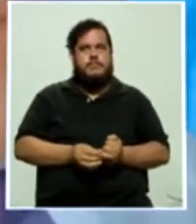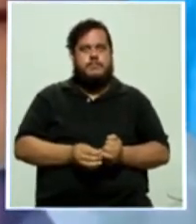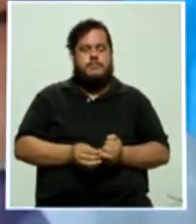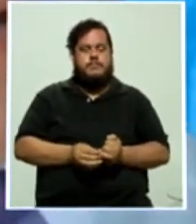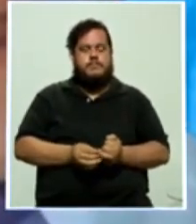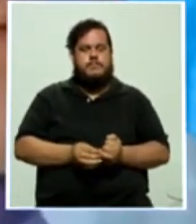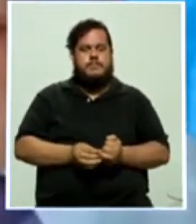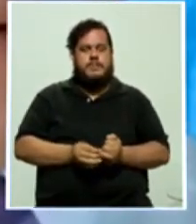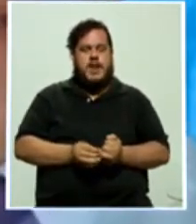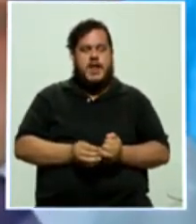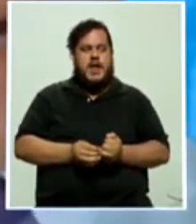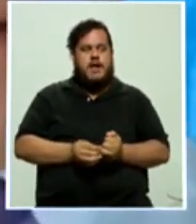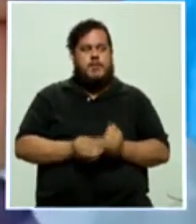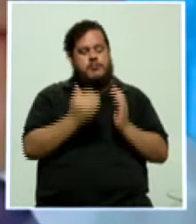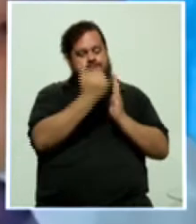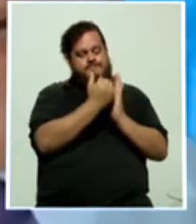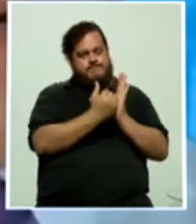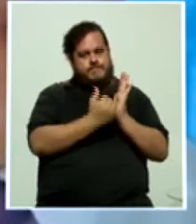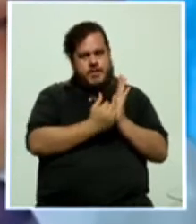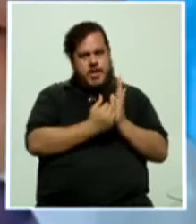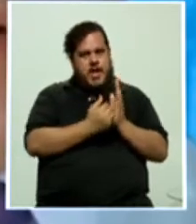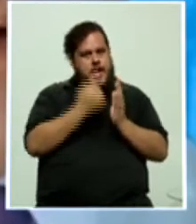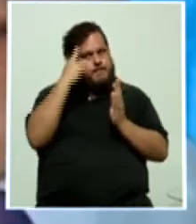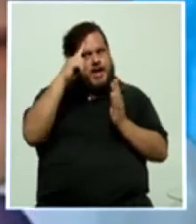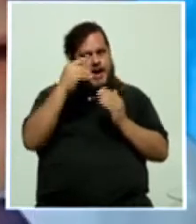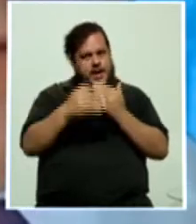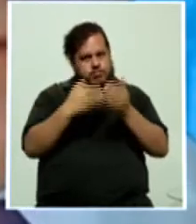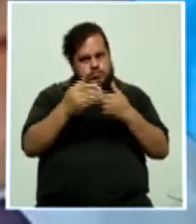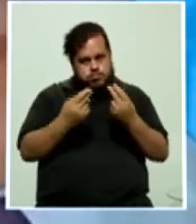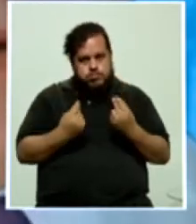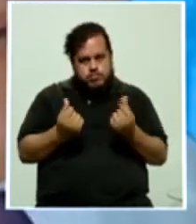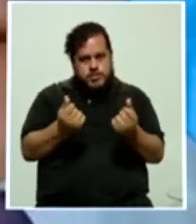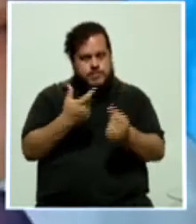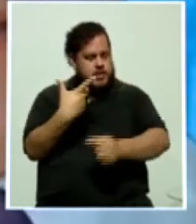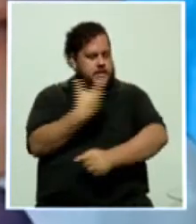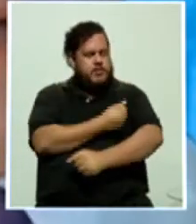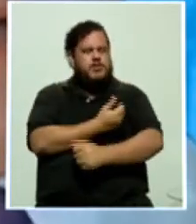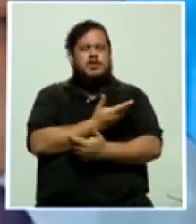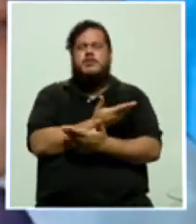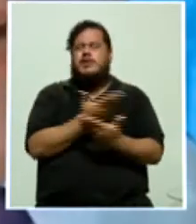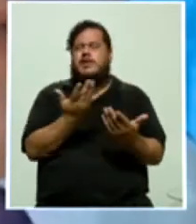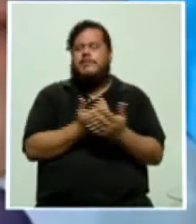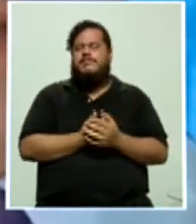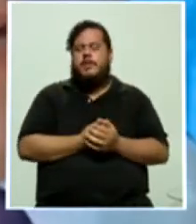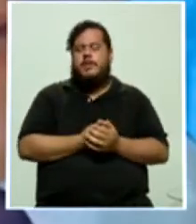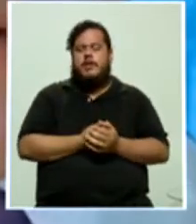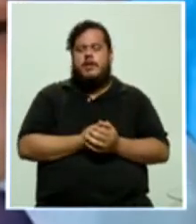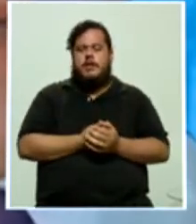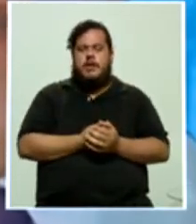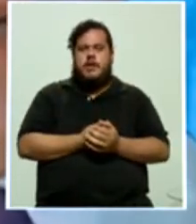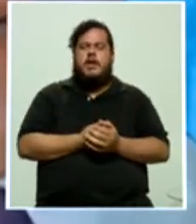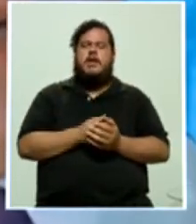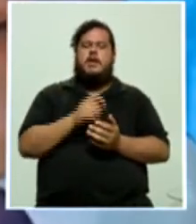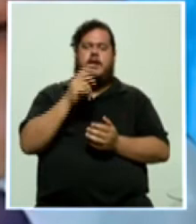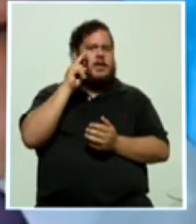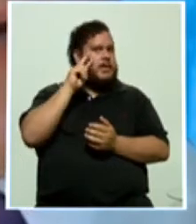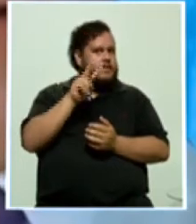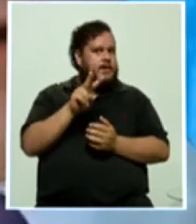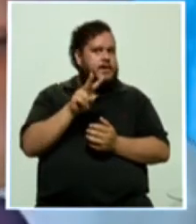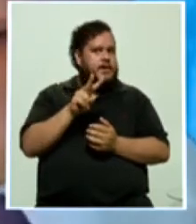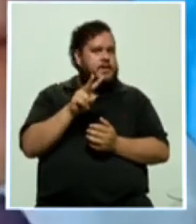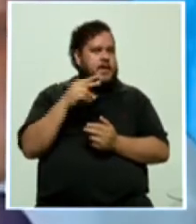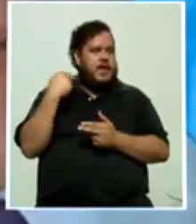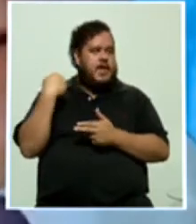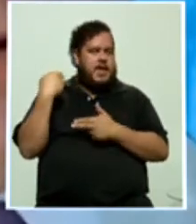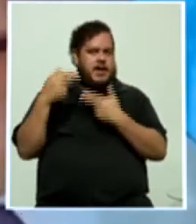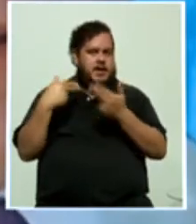Las claves para avanzar de forma tan rápida en la vacunación básicamente hay que verlas en la historia